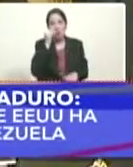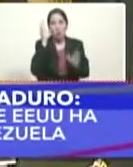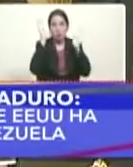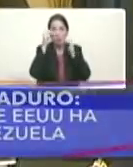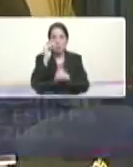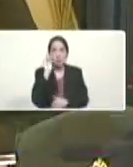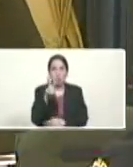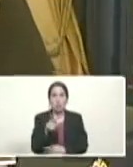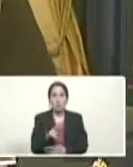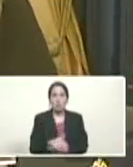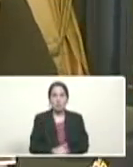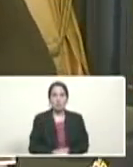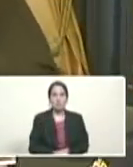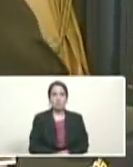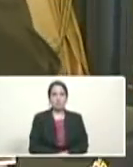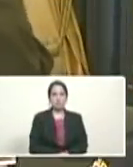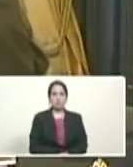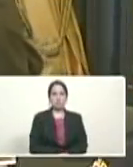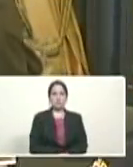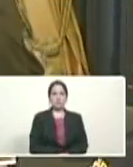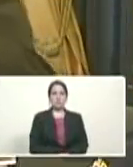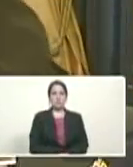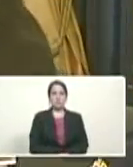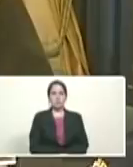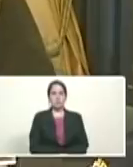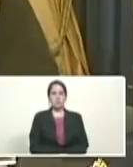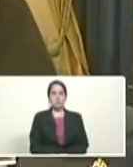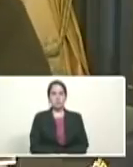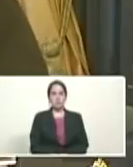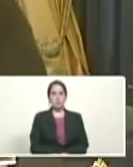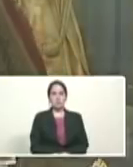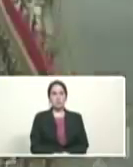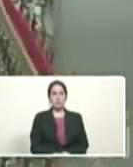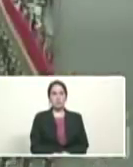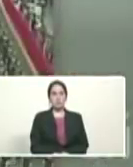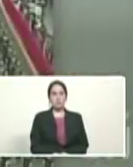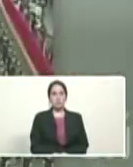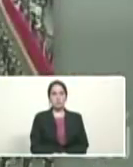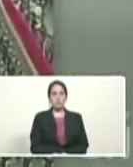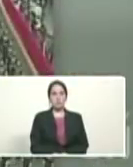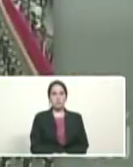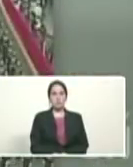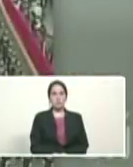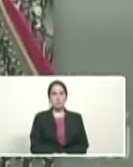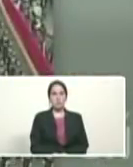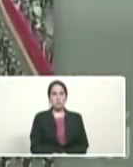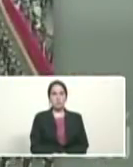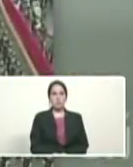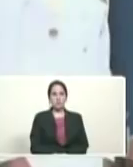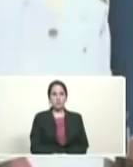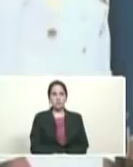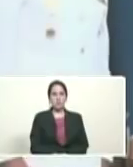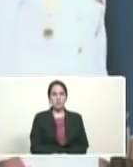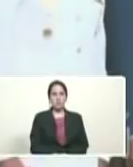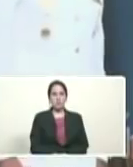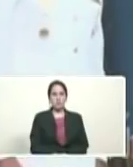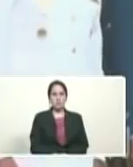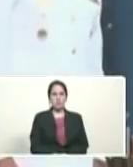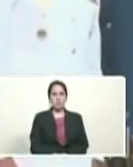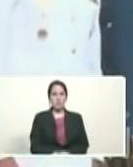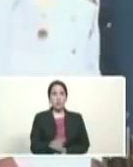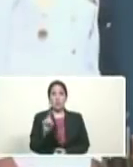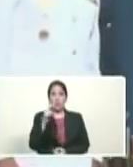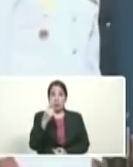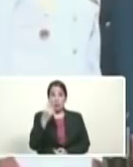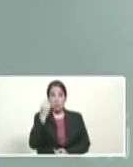ya que ustedes sus propias conclusiones adelante vídeo primero crecieron que eran fuegos artificiales pero